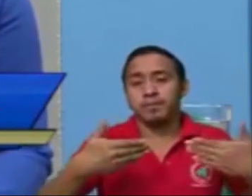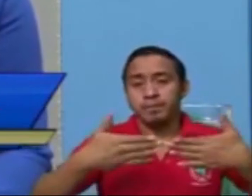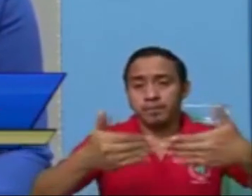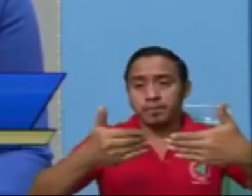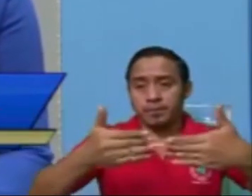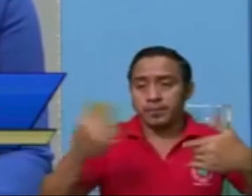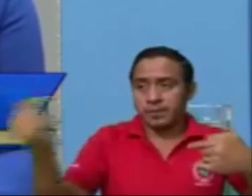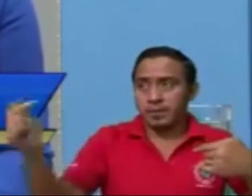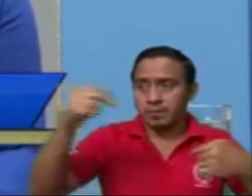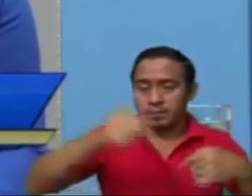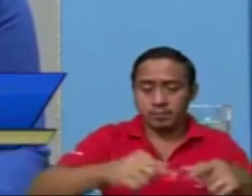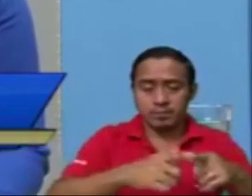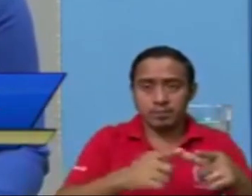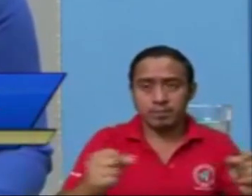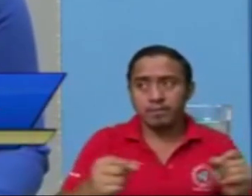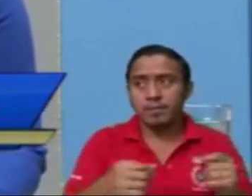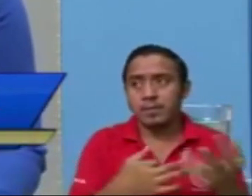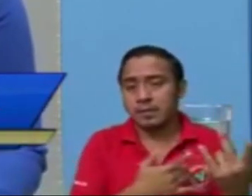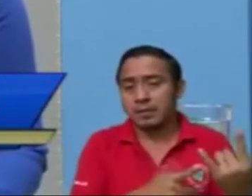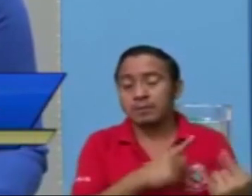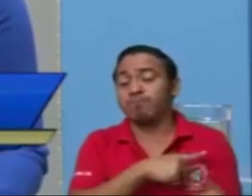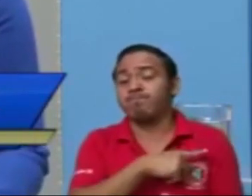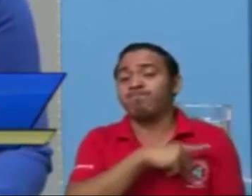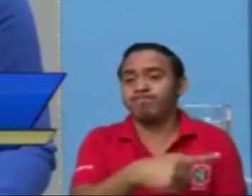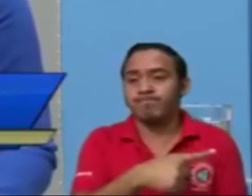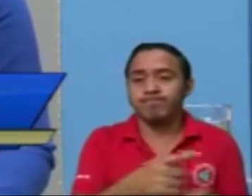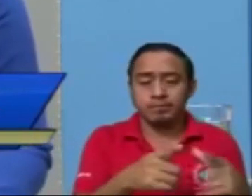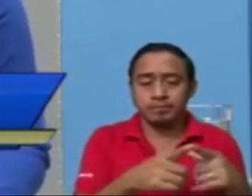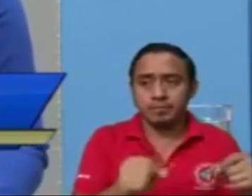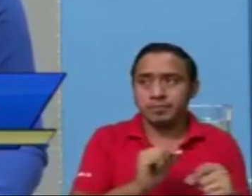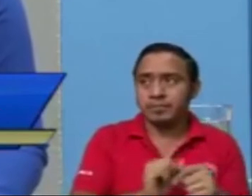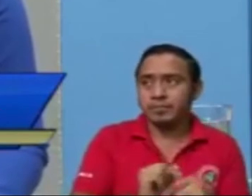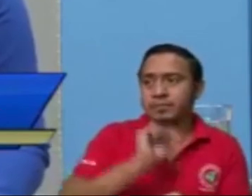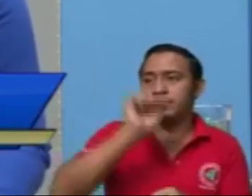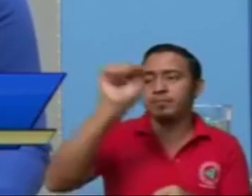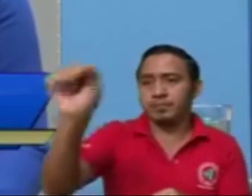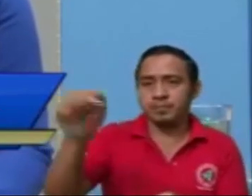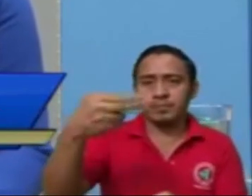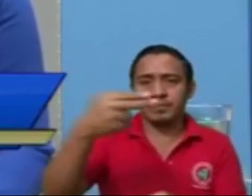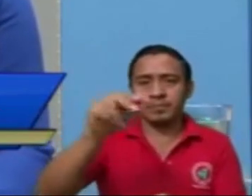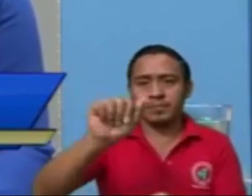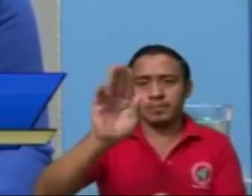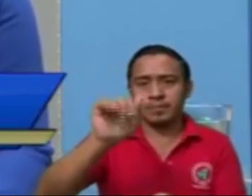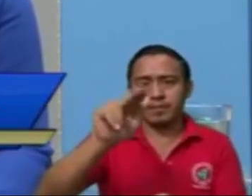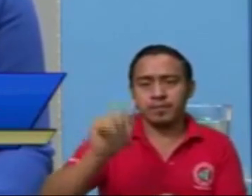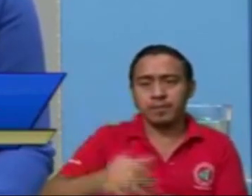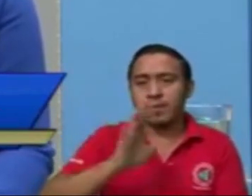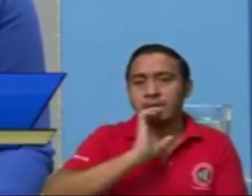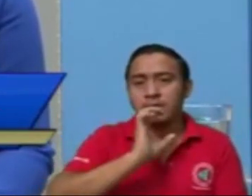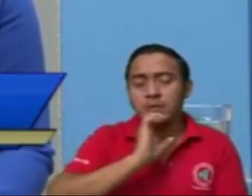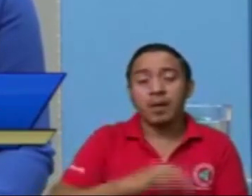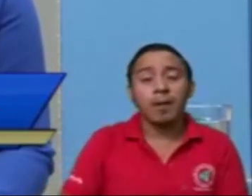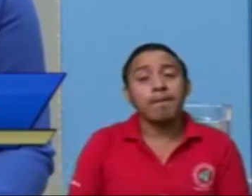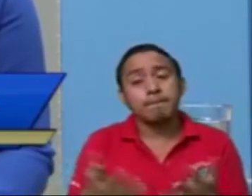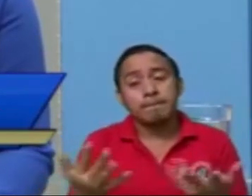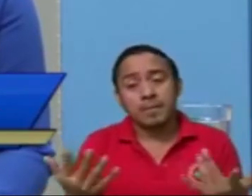a Managua, esperamos pronto también Managua a La Habana. Entonces son parte